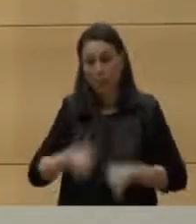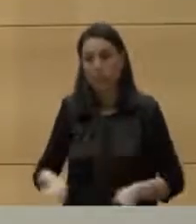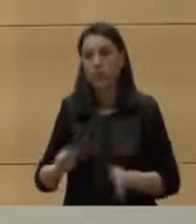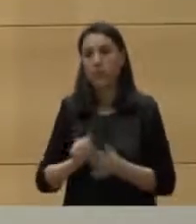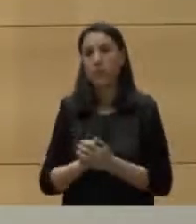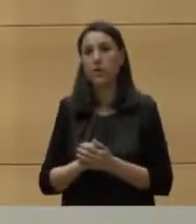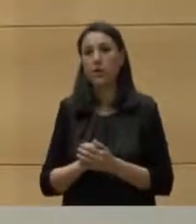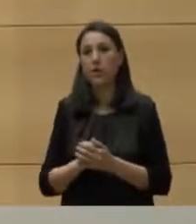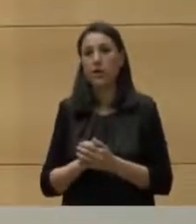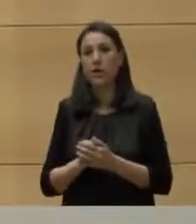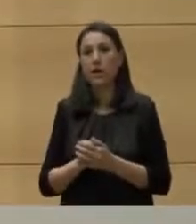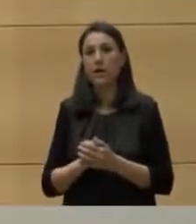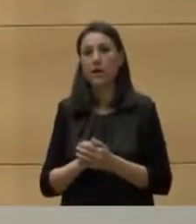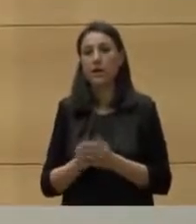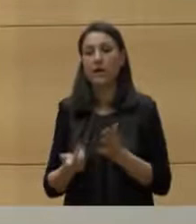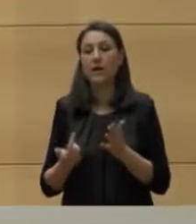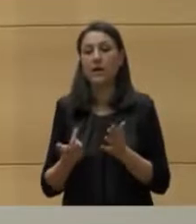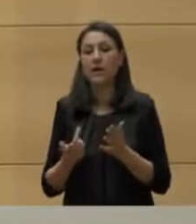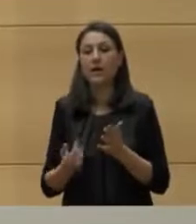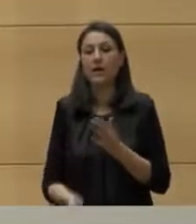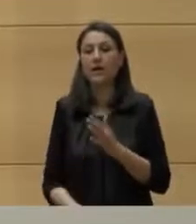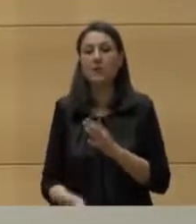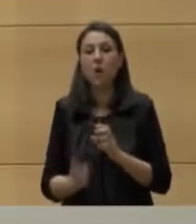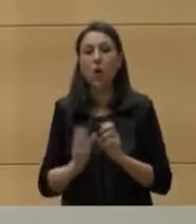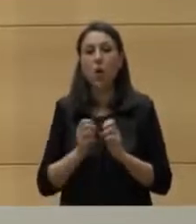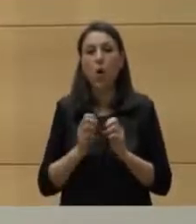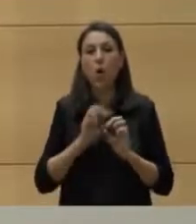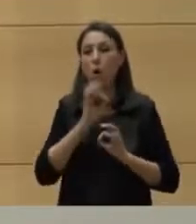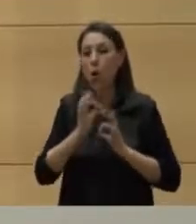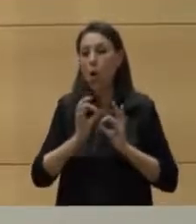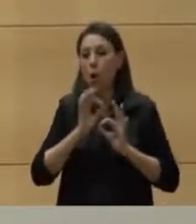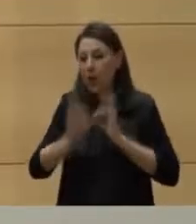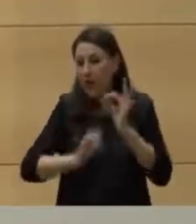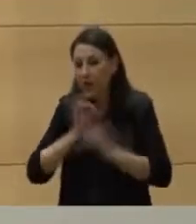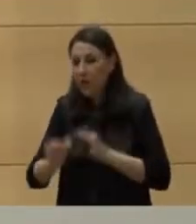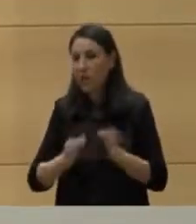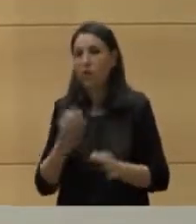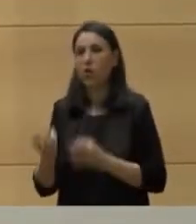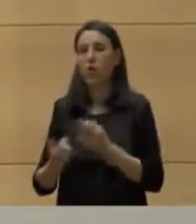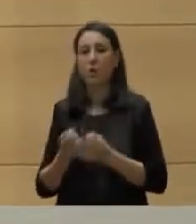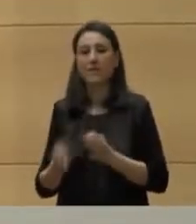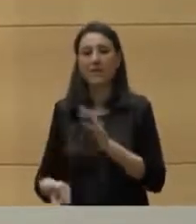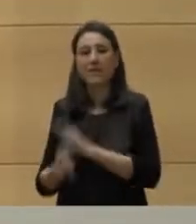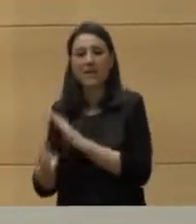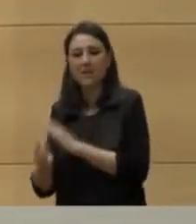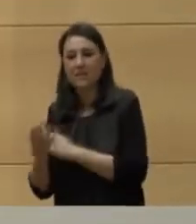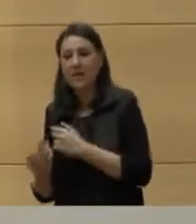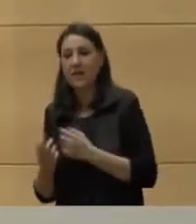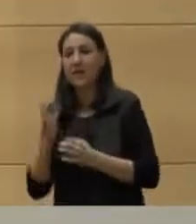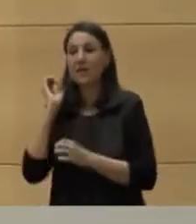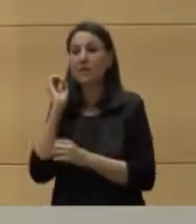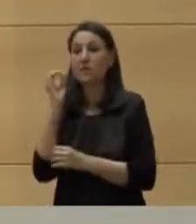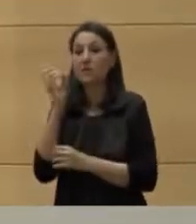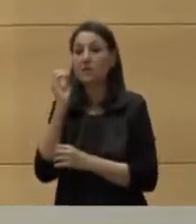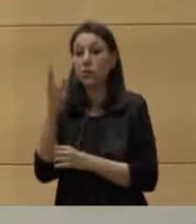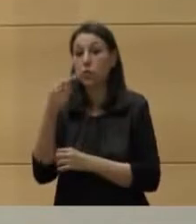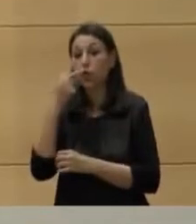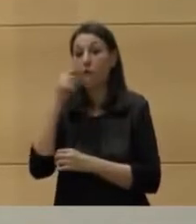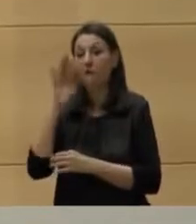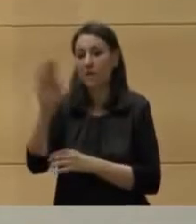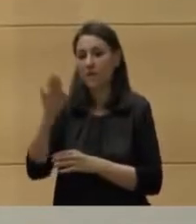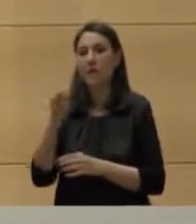paulatino resurgir de actividades, organizaciones y discursos fascistas. Y lo que es más preocupante, la